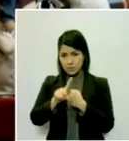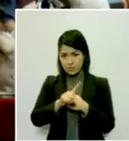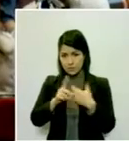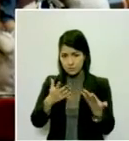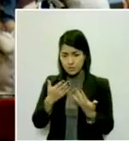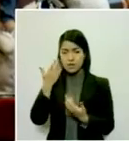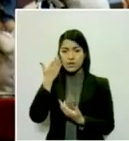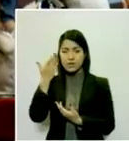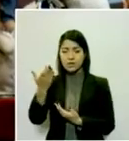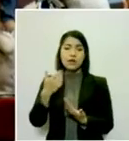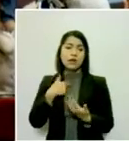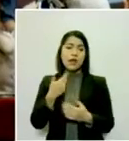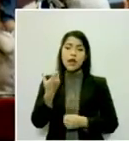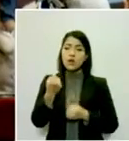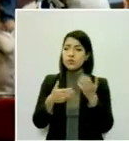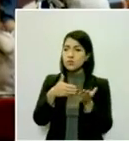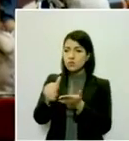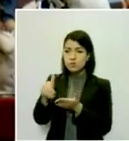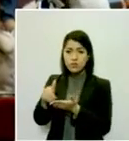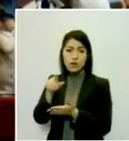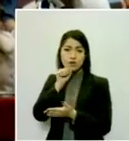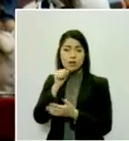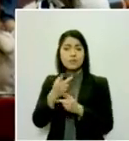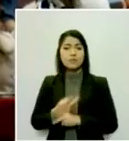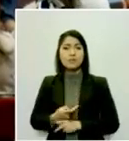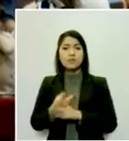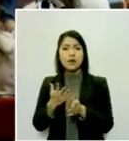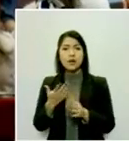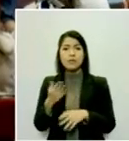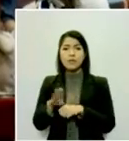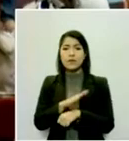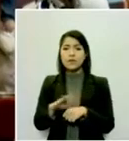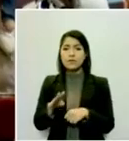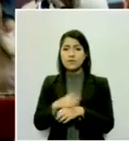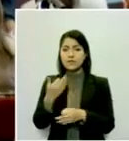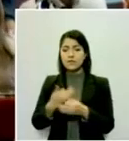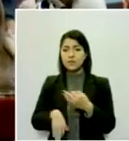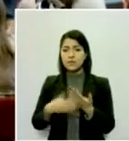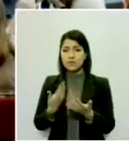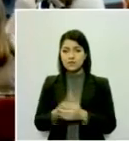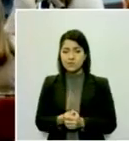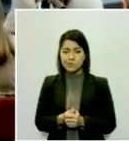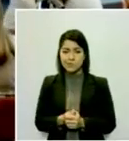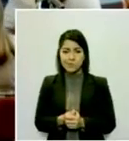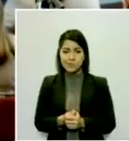los despedidos injustificados y sus prestaciones pendientes? Adelante, Tere.